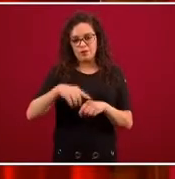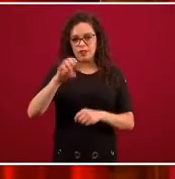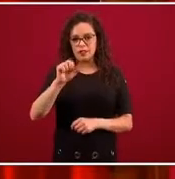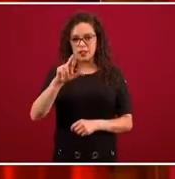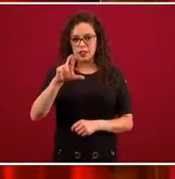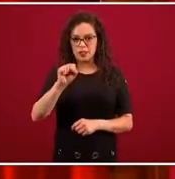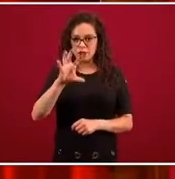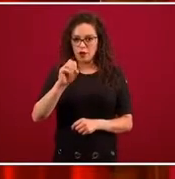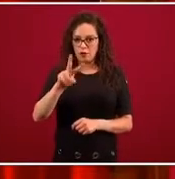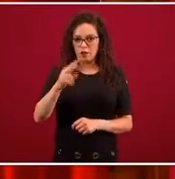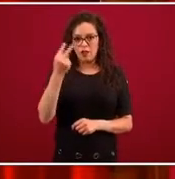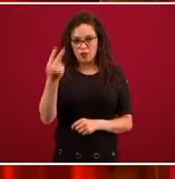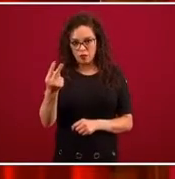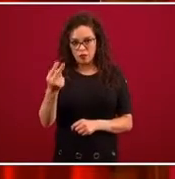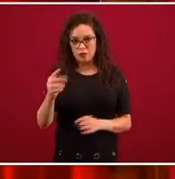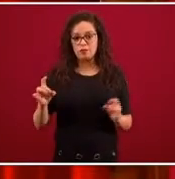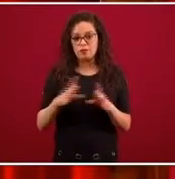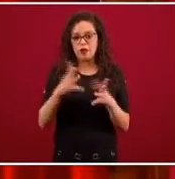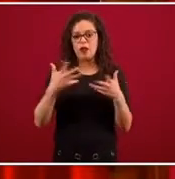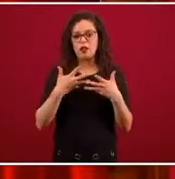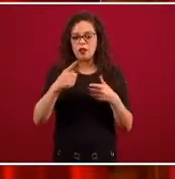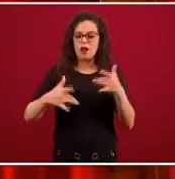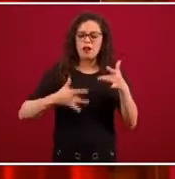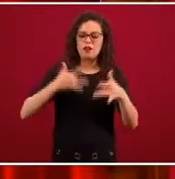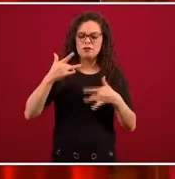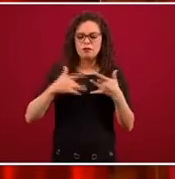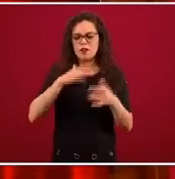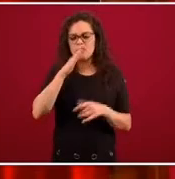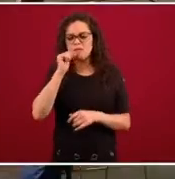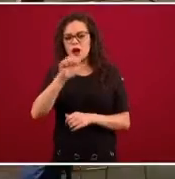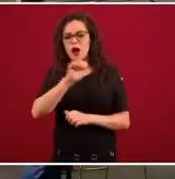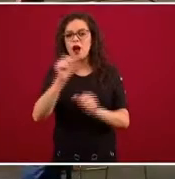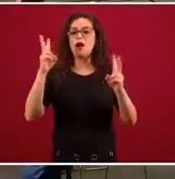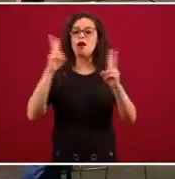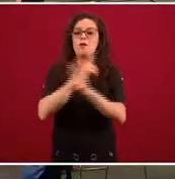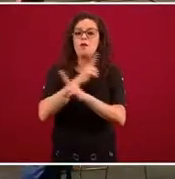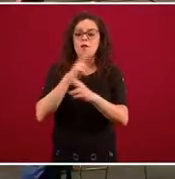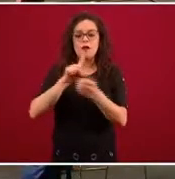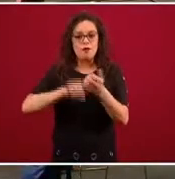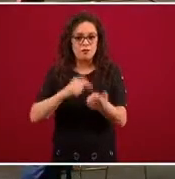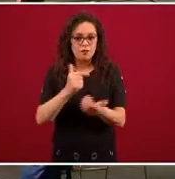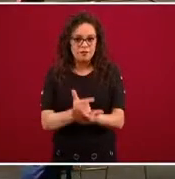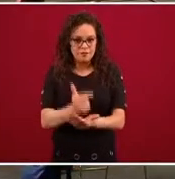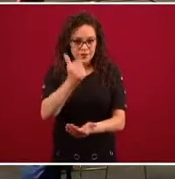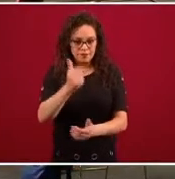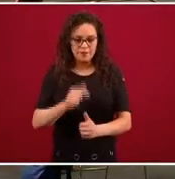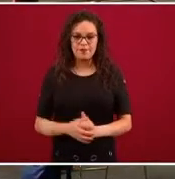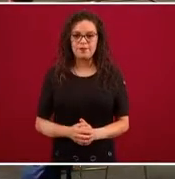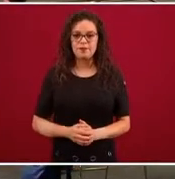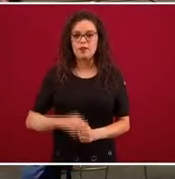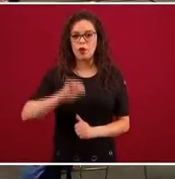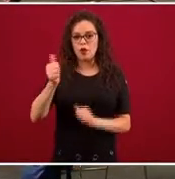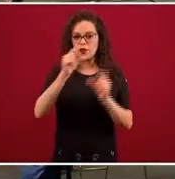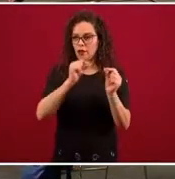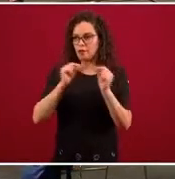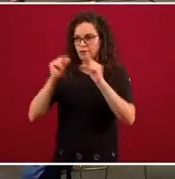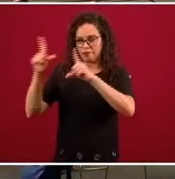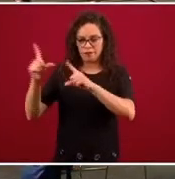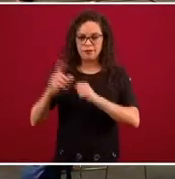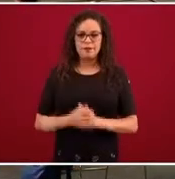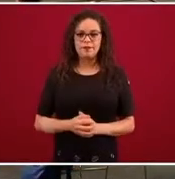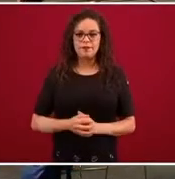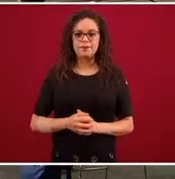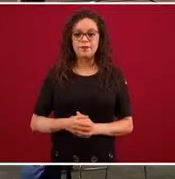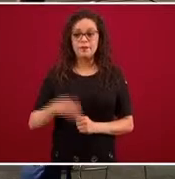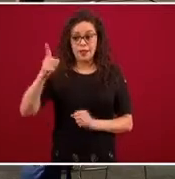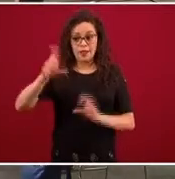teniendo this is what's happening síntomas because people are respiratorios having agudos. serious. En la siguiente diapositiva See podemos our ver